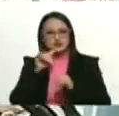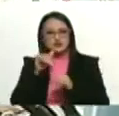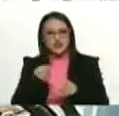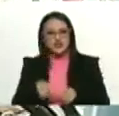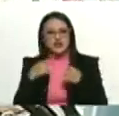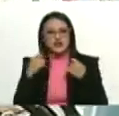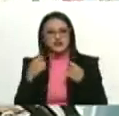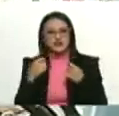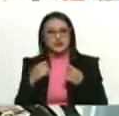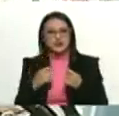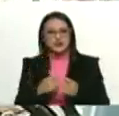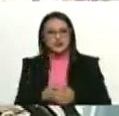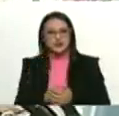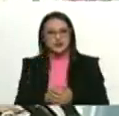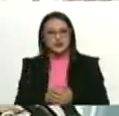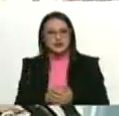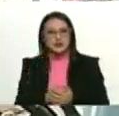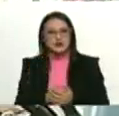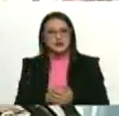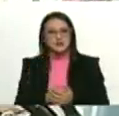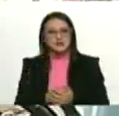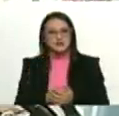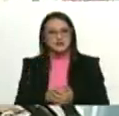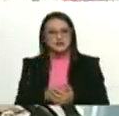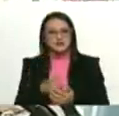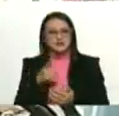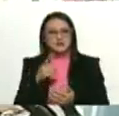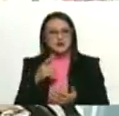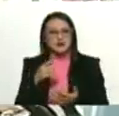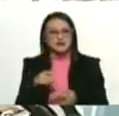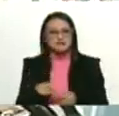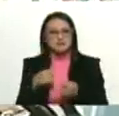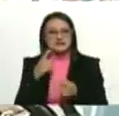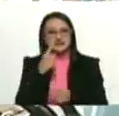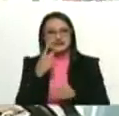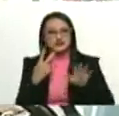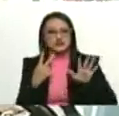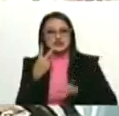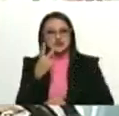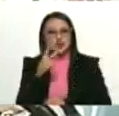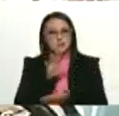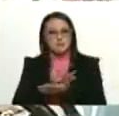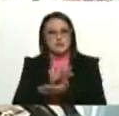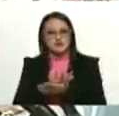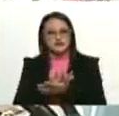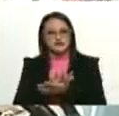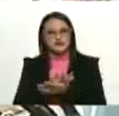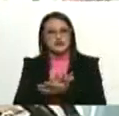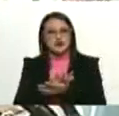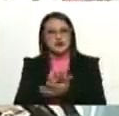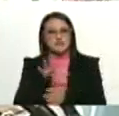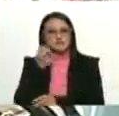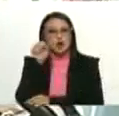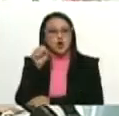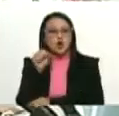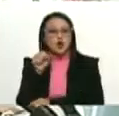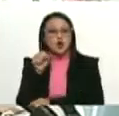de perturbación a la posesión pacífica, 172 casos. La apropiación